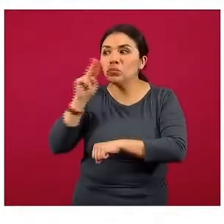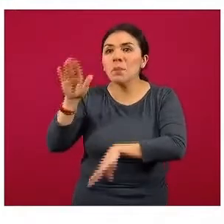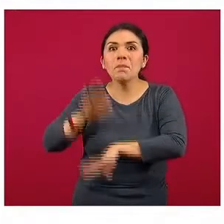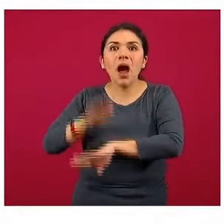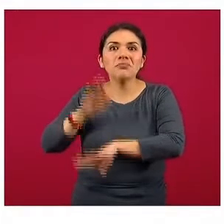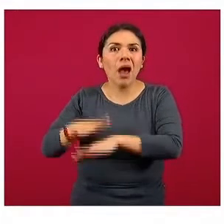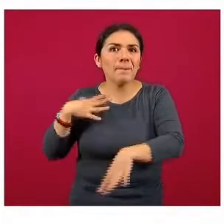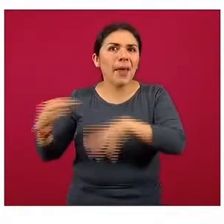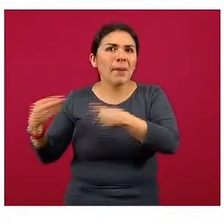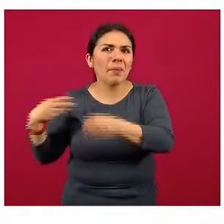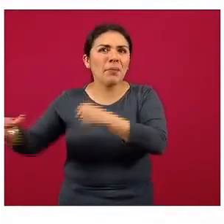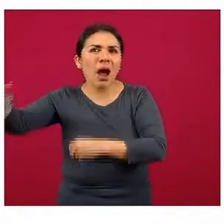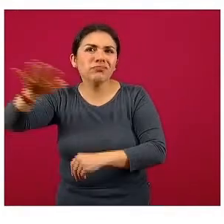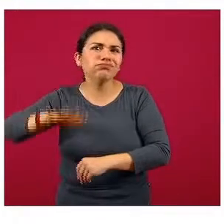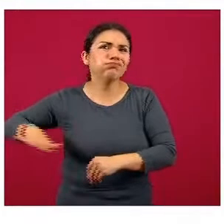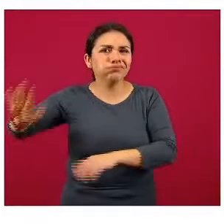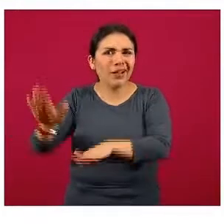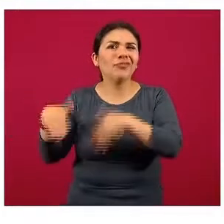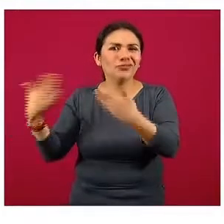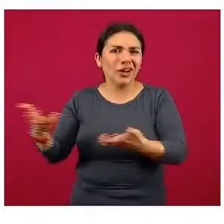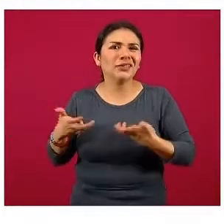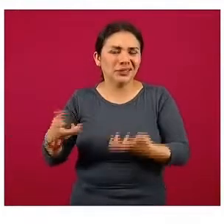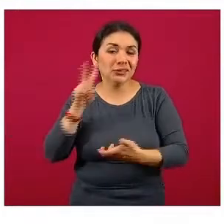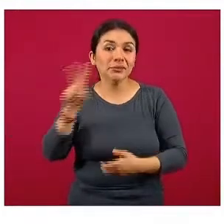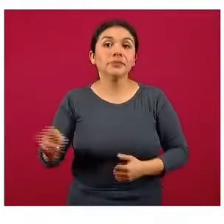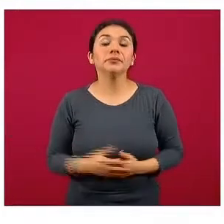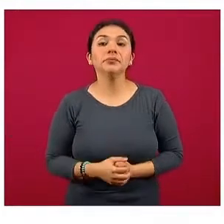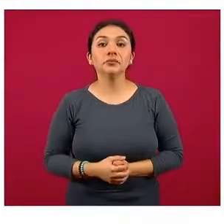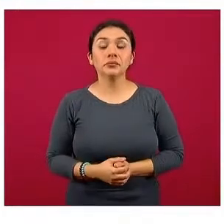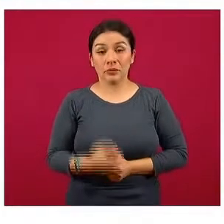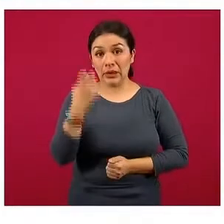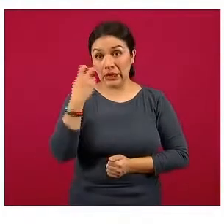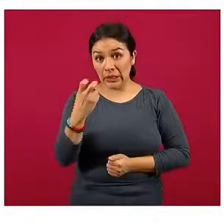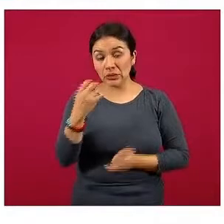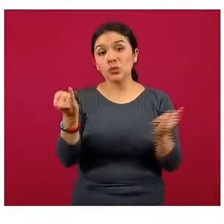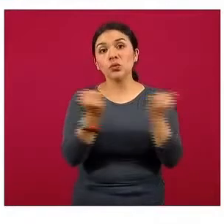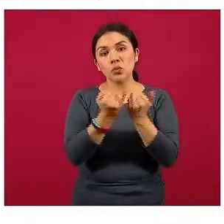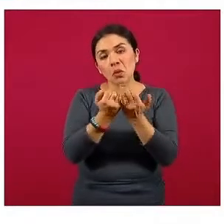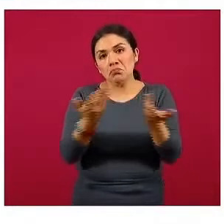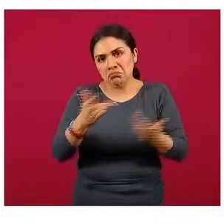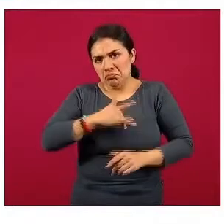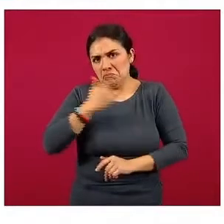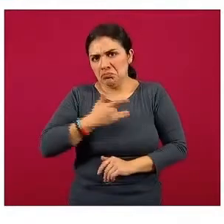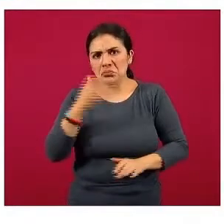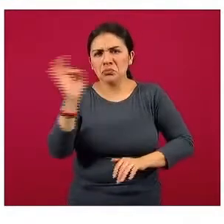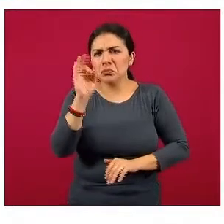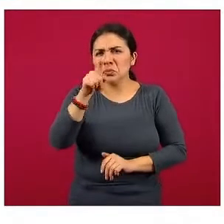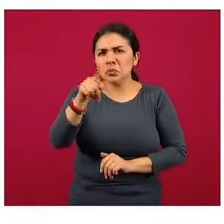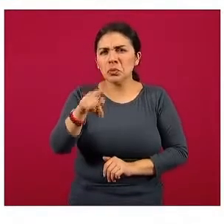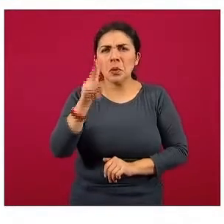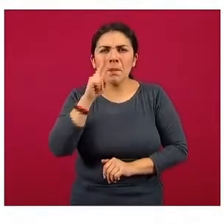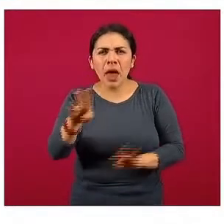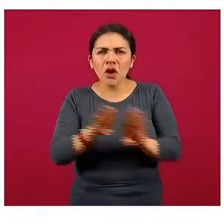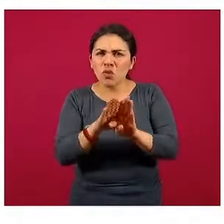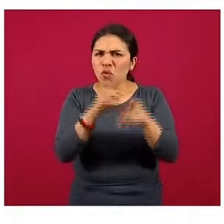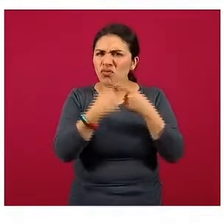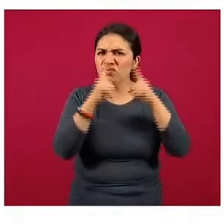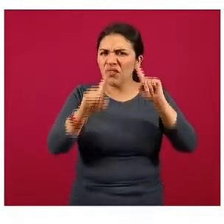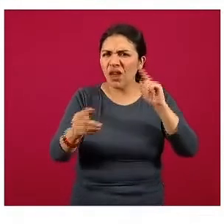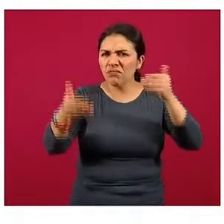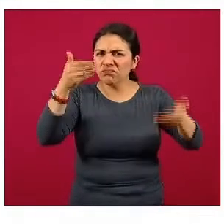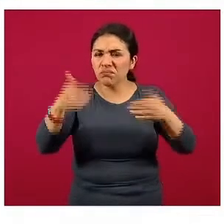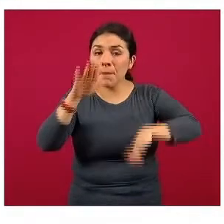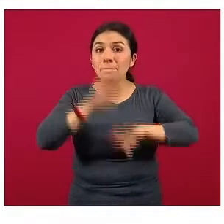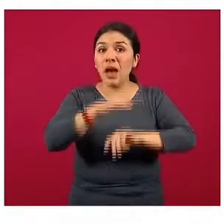actividad epidémica de todos los casos. Y esto inclusive considerando que cuando hacemos esta diferencia de